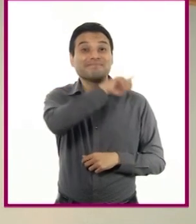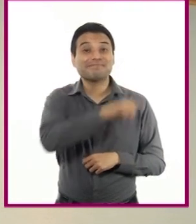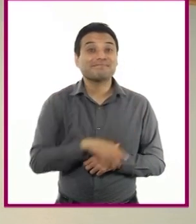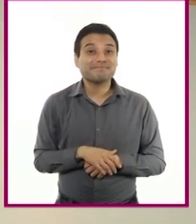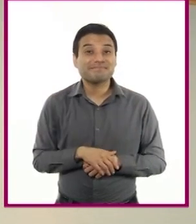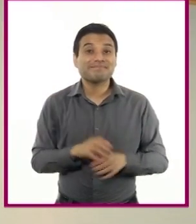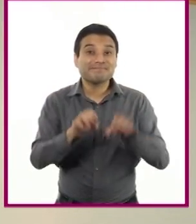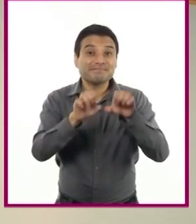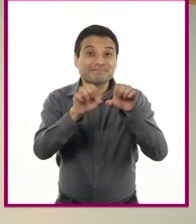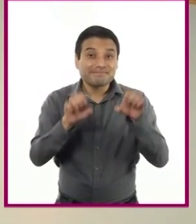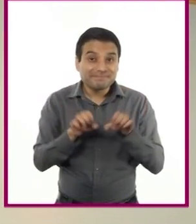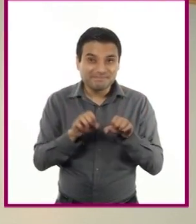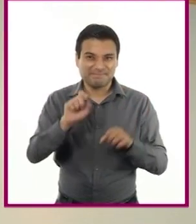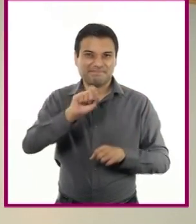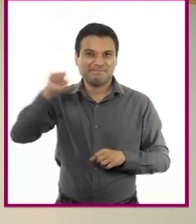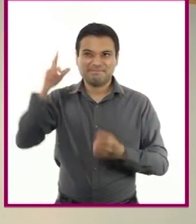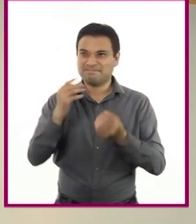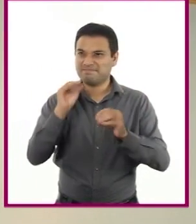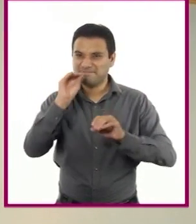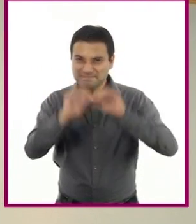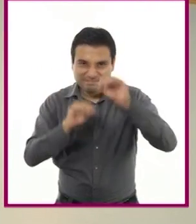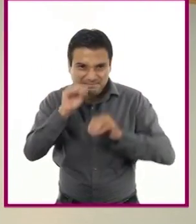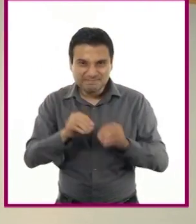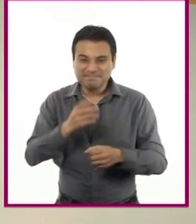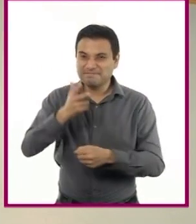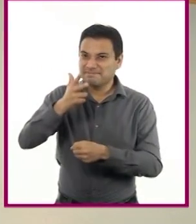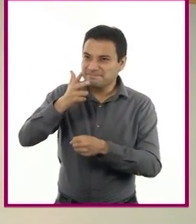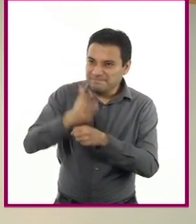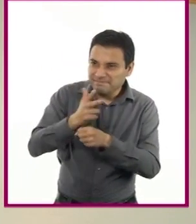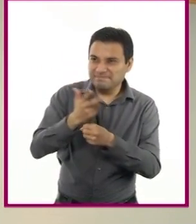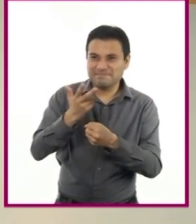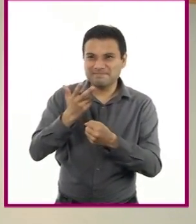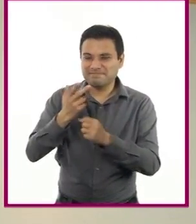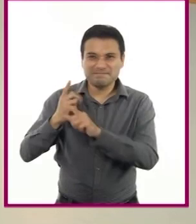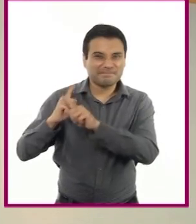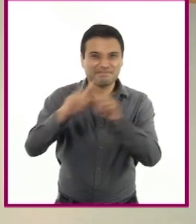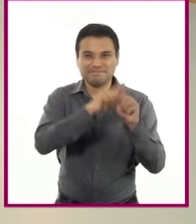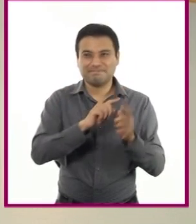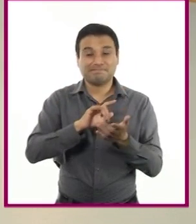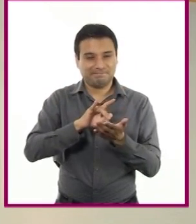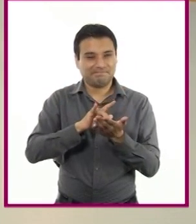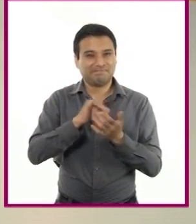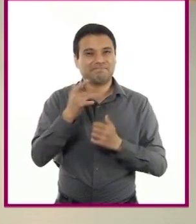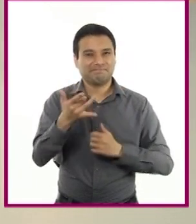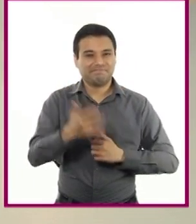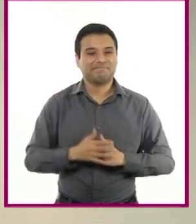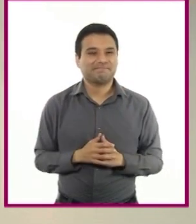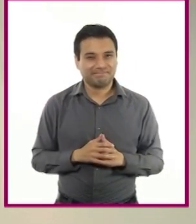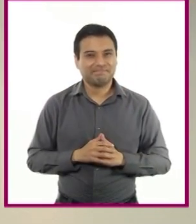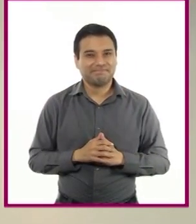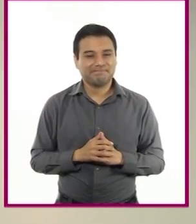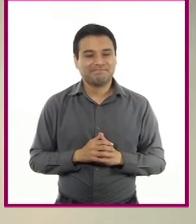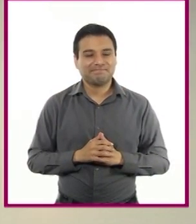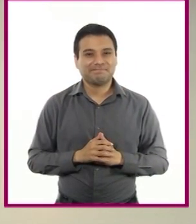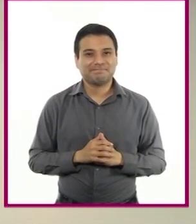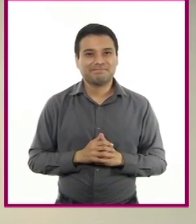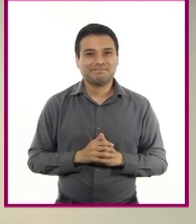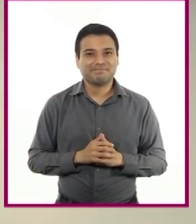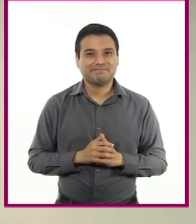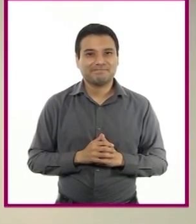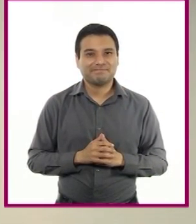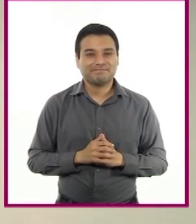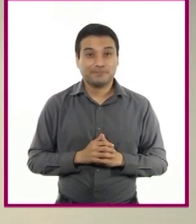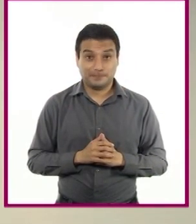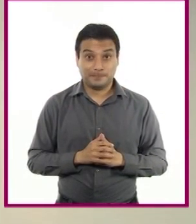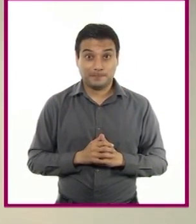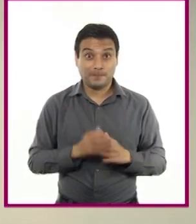equipo profesional que hace posible que a través de sus pantallas estemos compartiendo esta sesión con todos ustedes.